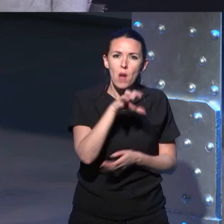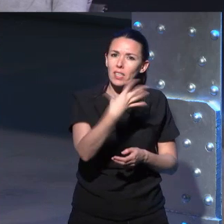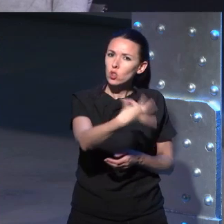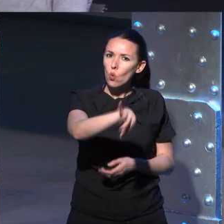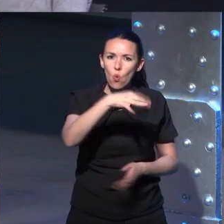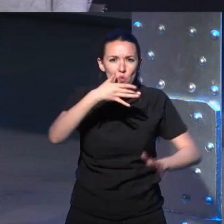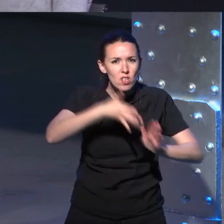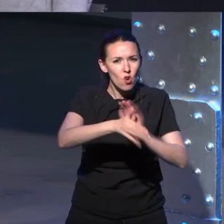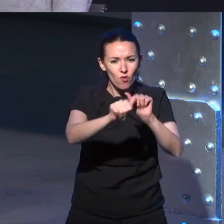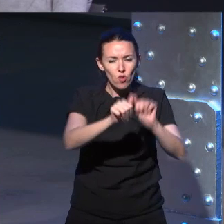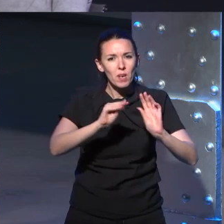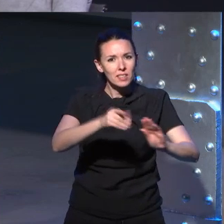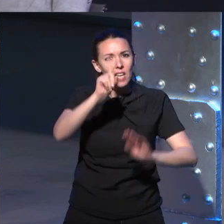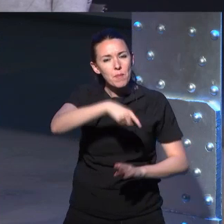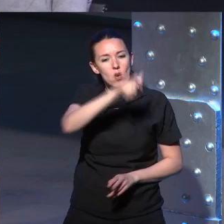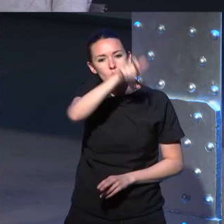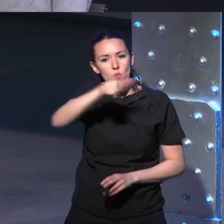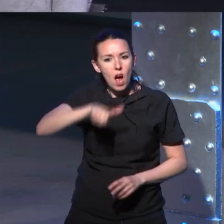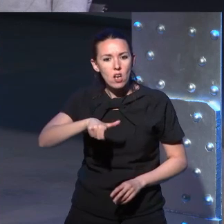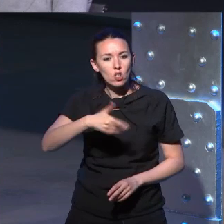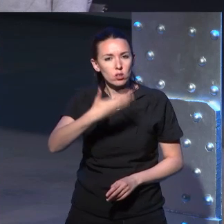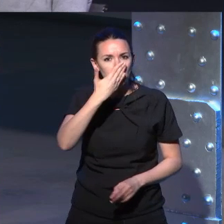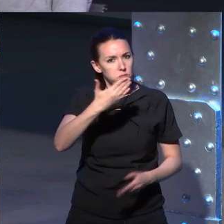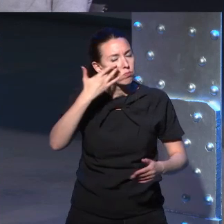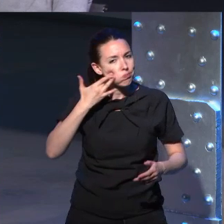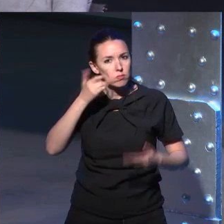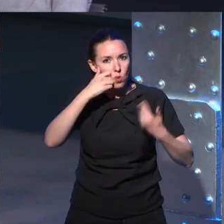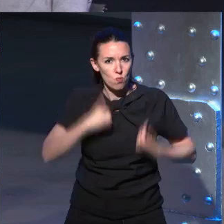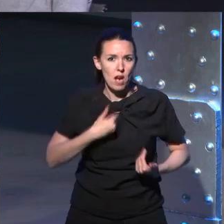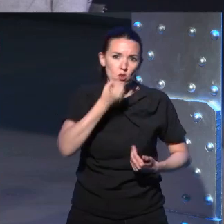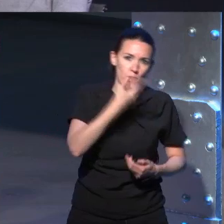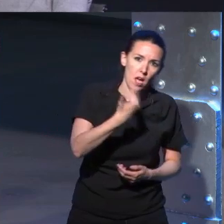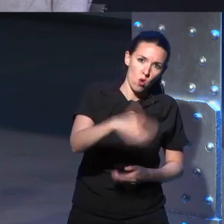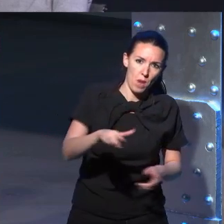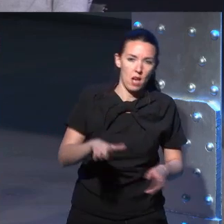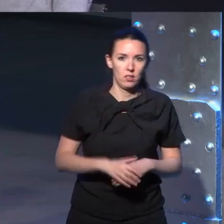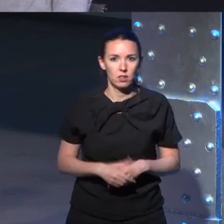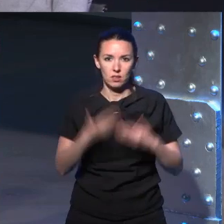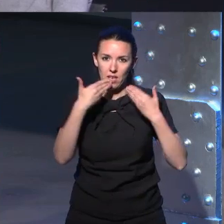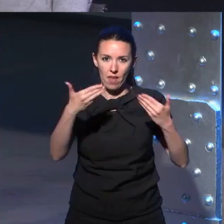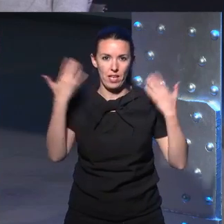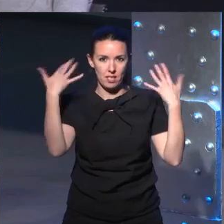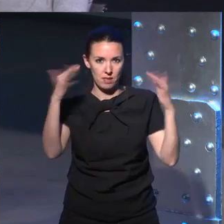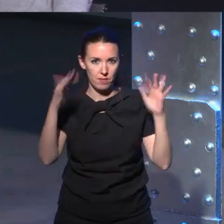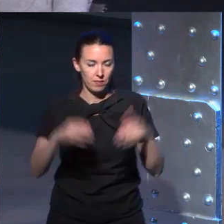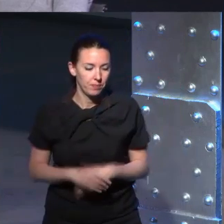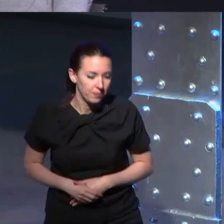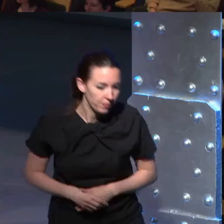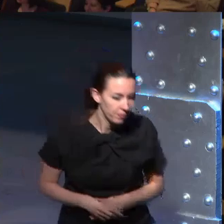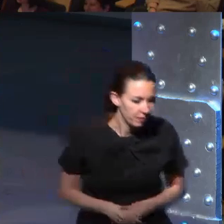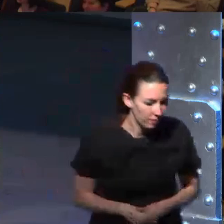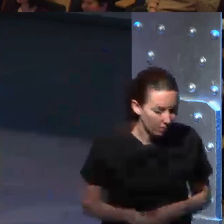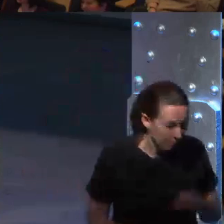único y de unos seres humanos verdaderamente humanos para lo bueno y para lo malo. Gracias.